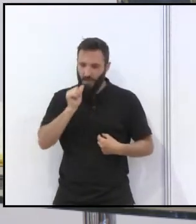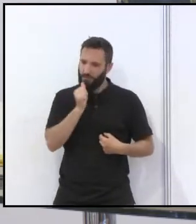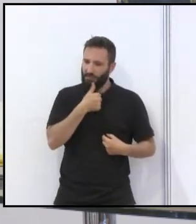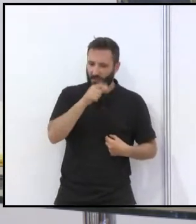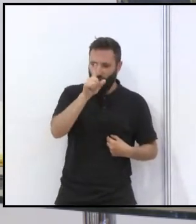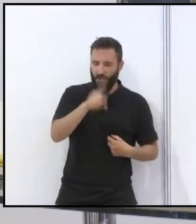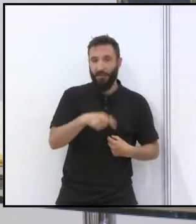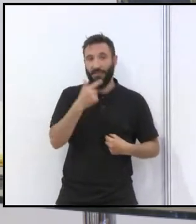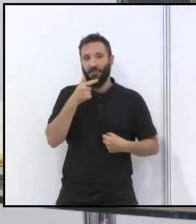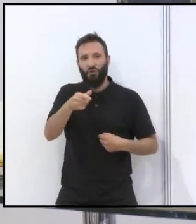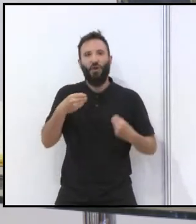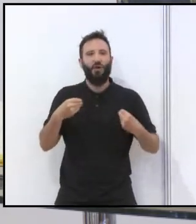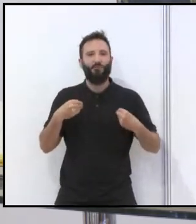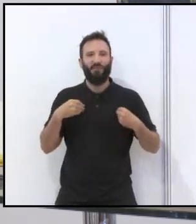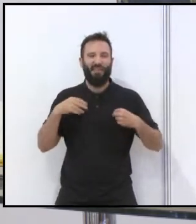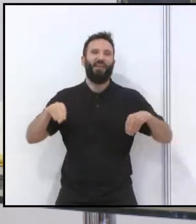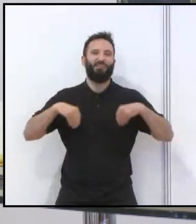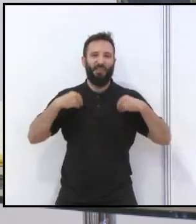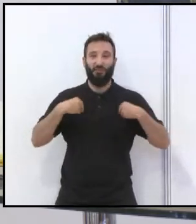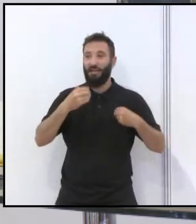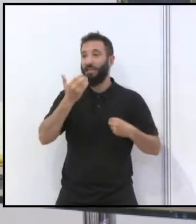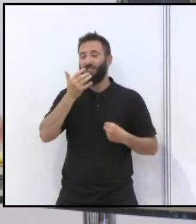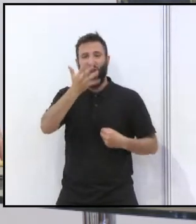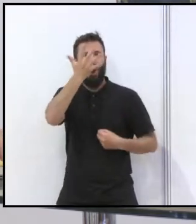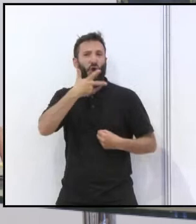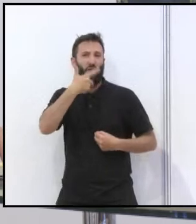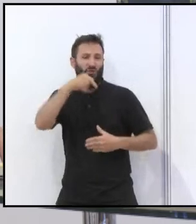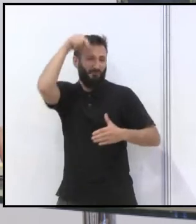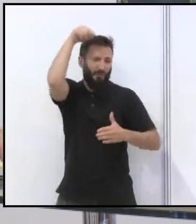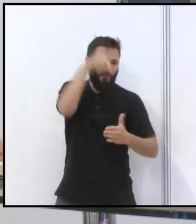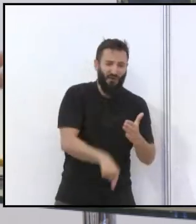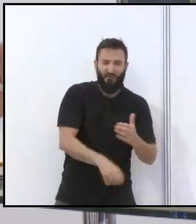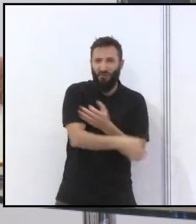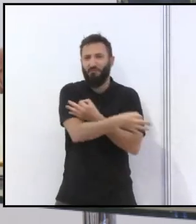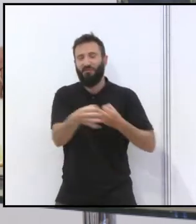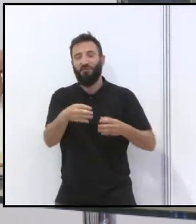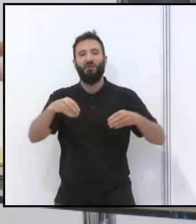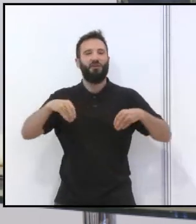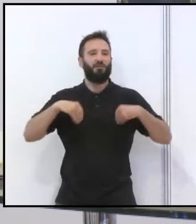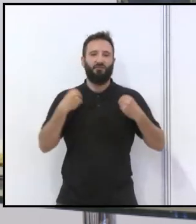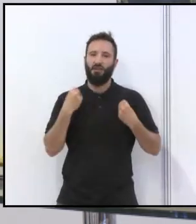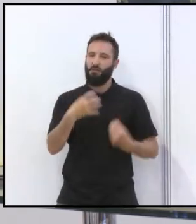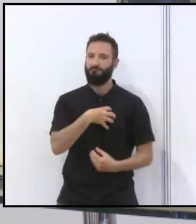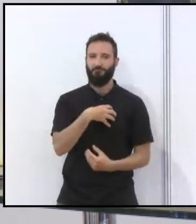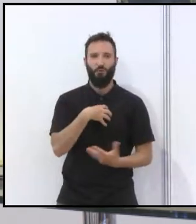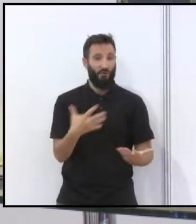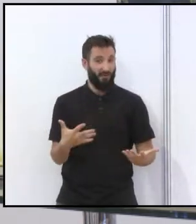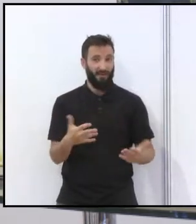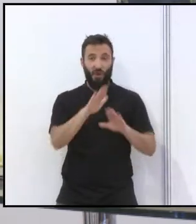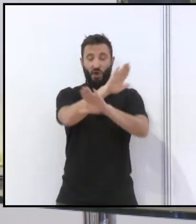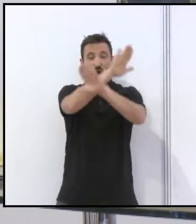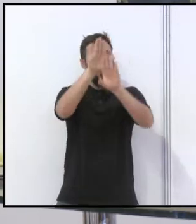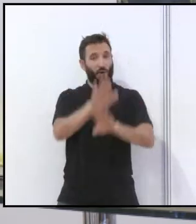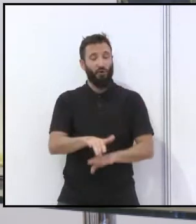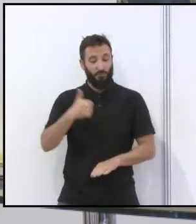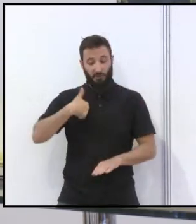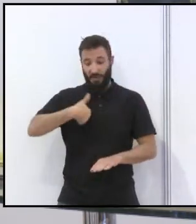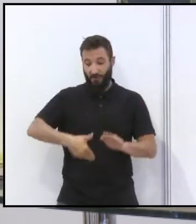sería aburridísimo si nos conociéramos tanto a nosotros mismos, ¿no? Y por último, y con esto ya